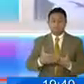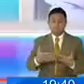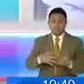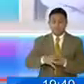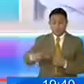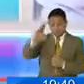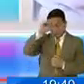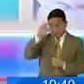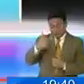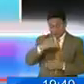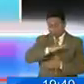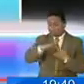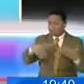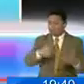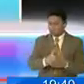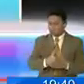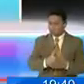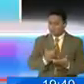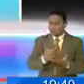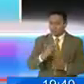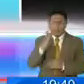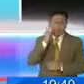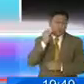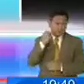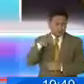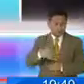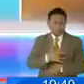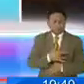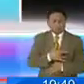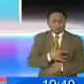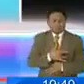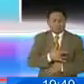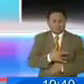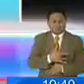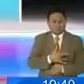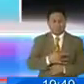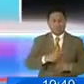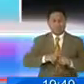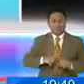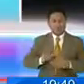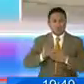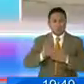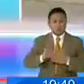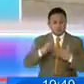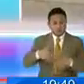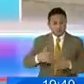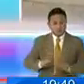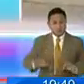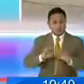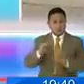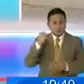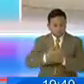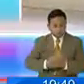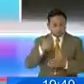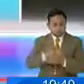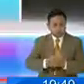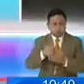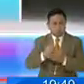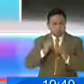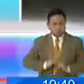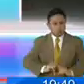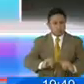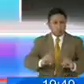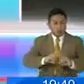amigos sobrevivientes, para todos. Historias que conmueven, sin duda, pero que dan un ejemplo que hay que seguir adelante, pero sobre todo que